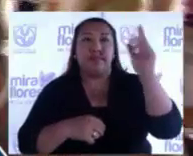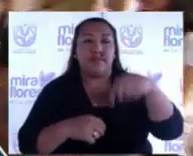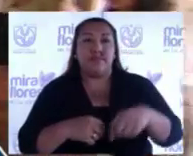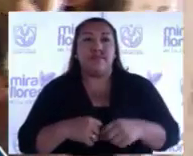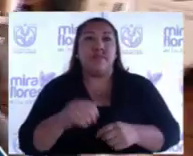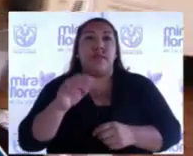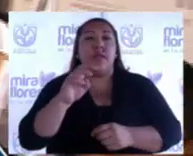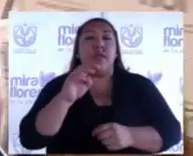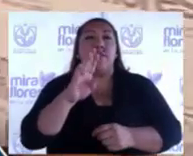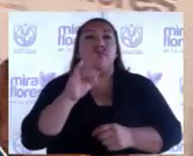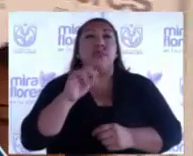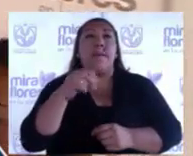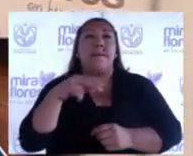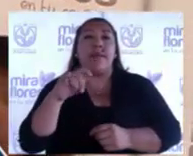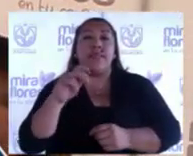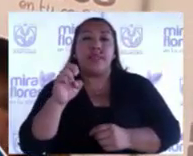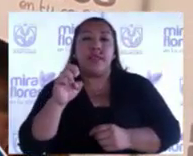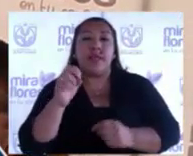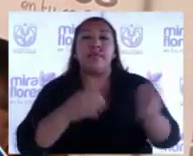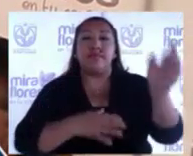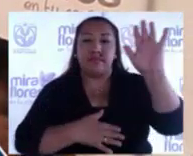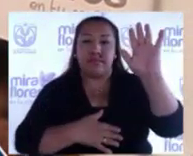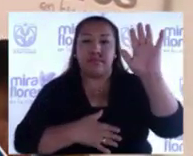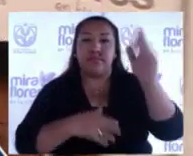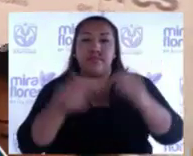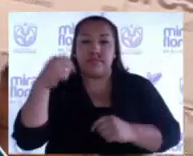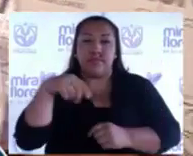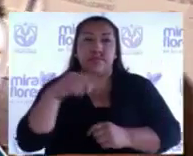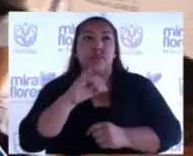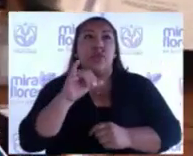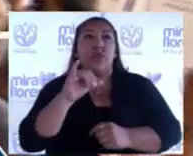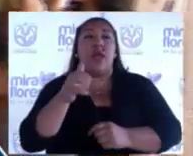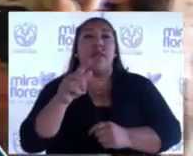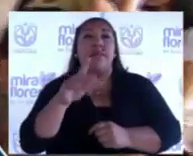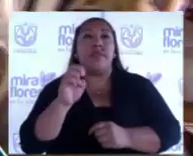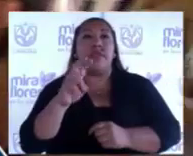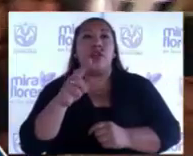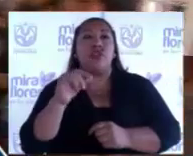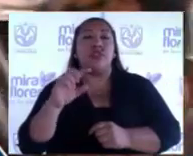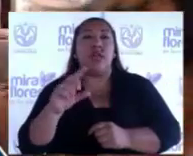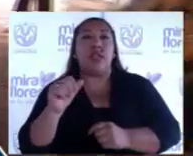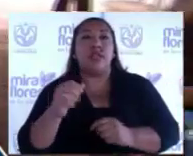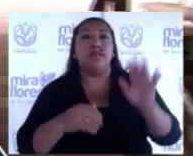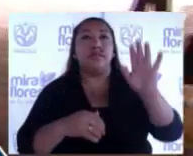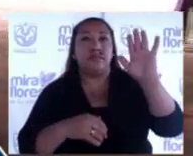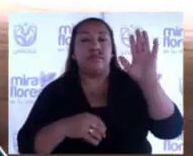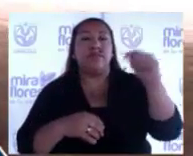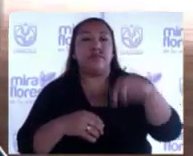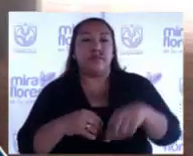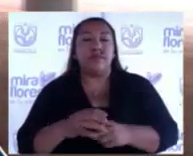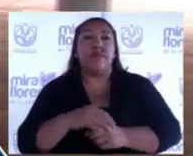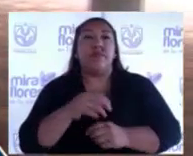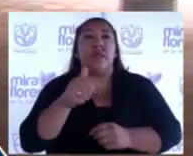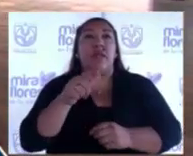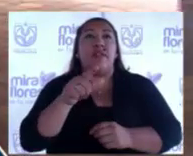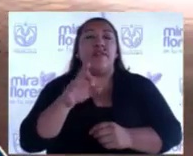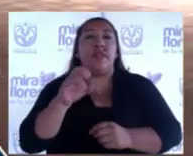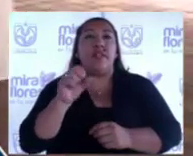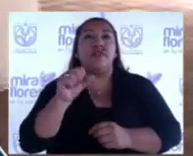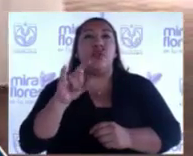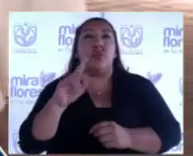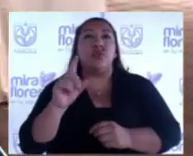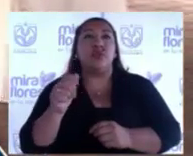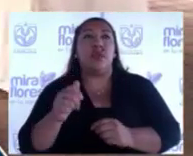Presente. Señor Martín Bustamante Castro. Presente. Señor Jorge de Albertis González de Riego. Presente. Señor Alfredo